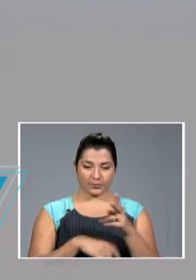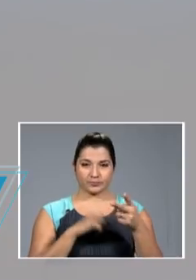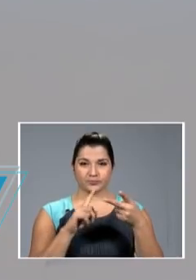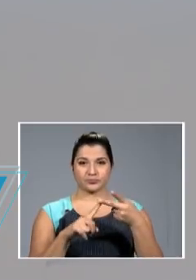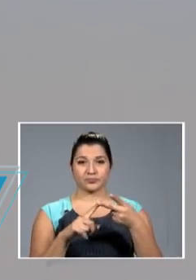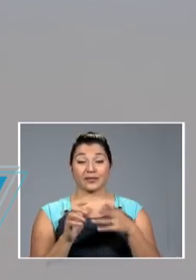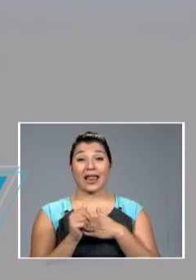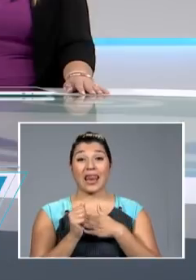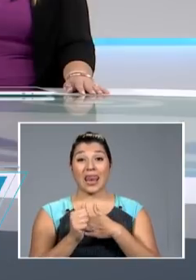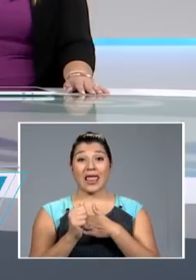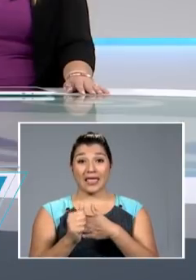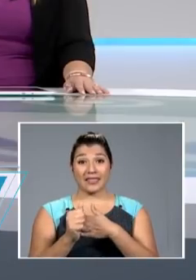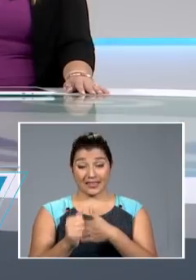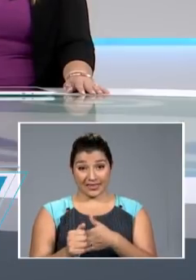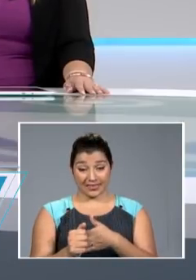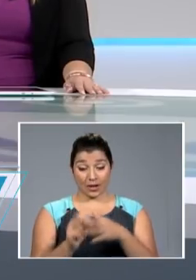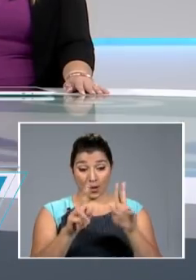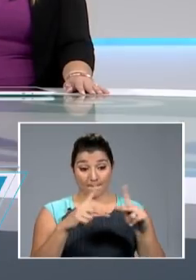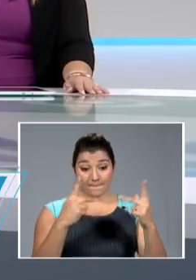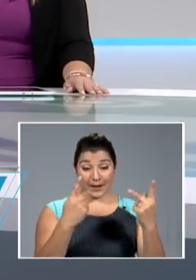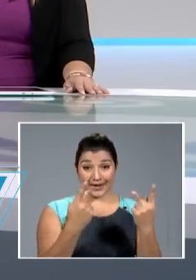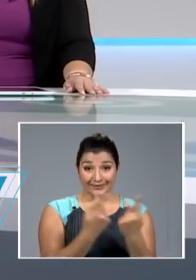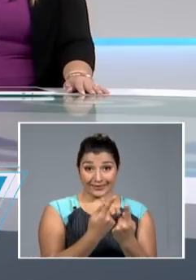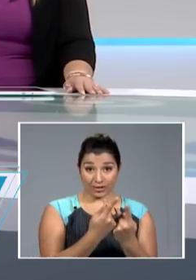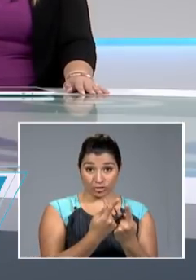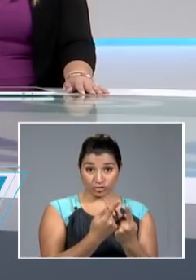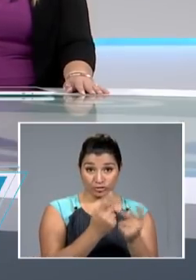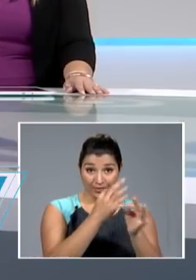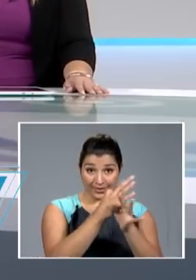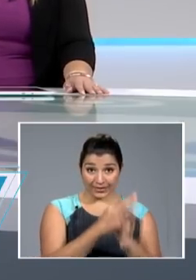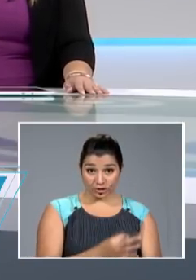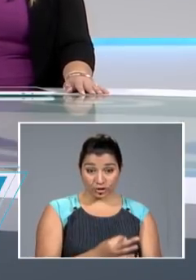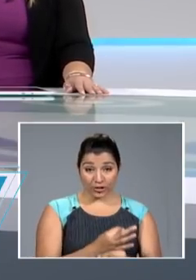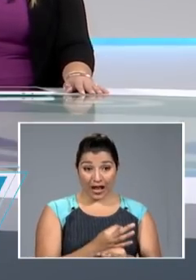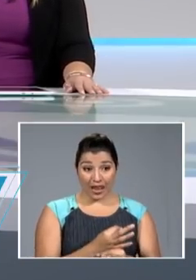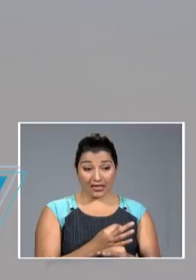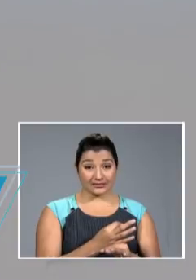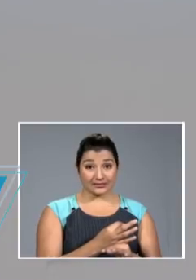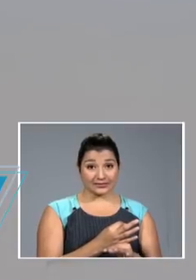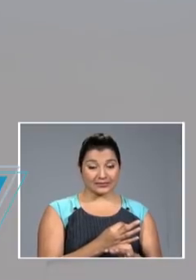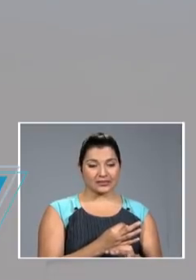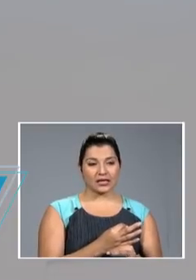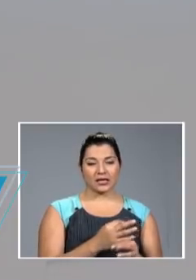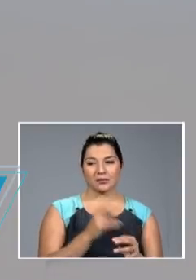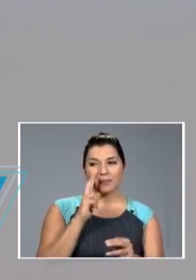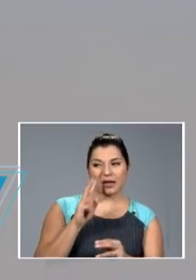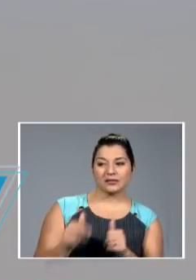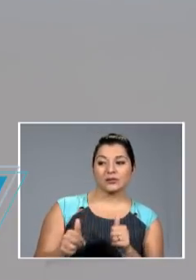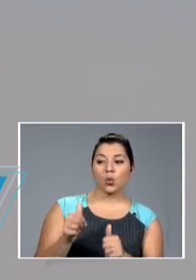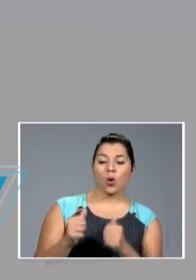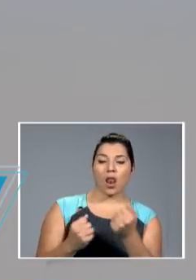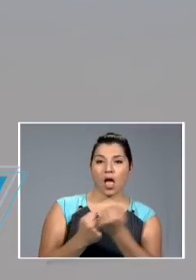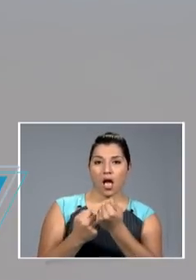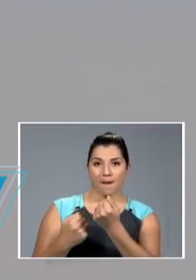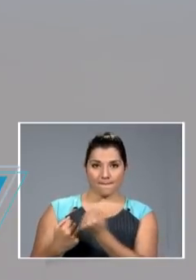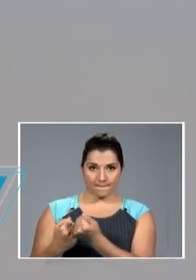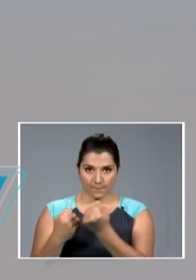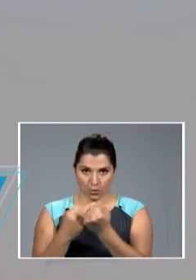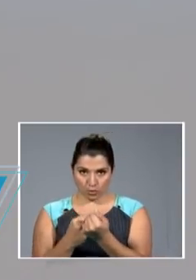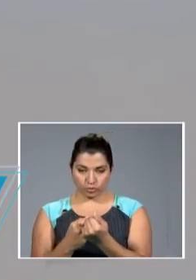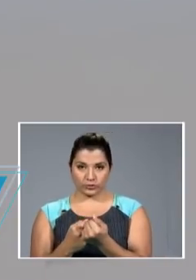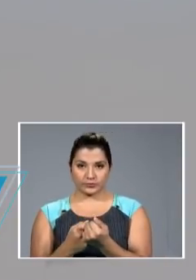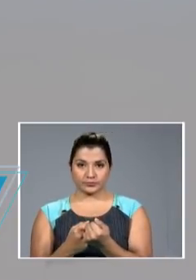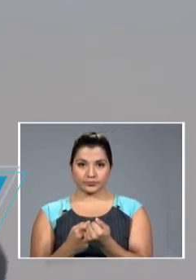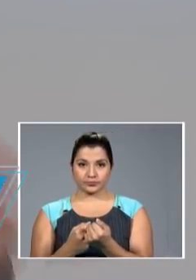Líderes de los partidos tradicionales han tenido que migrar hacia estas nuevas, bueno, digamos, a la oportunidad de